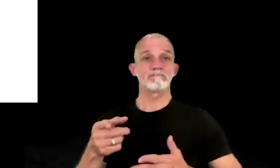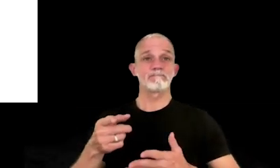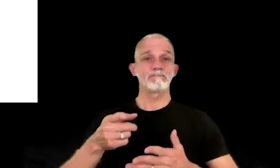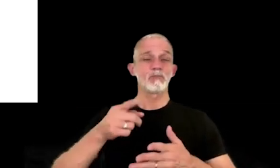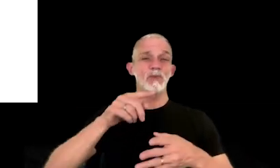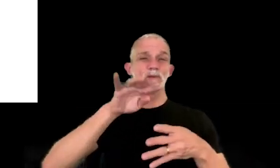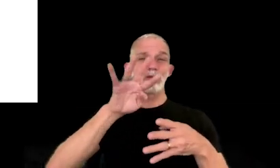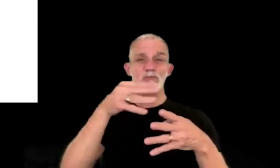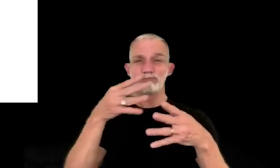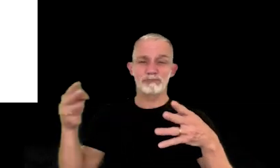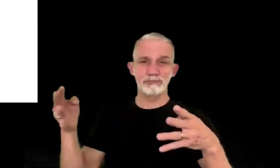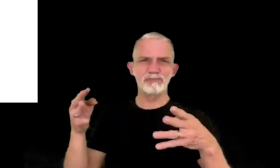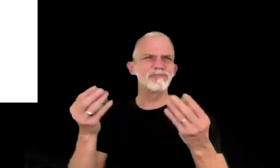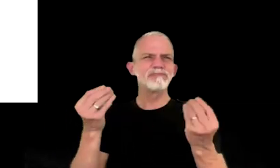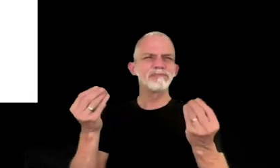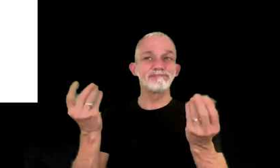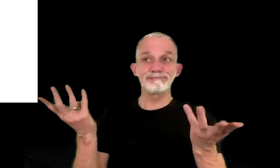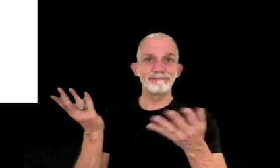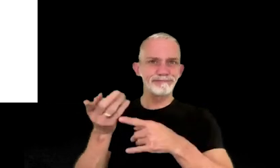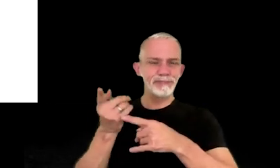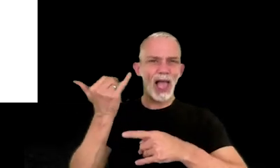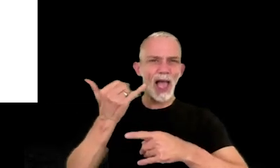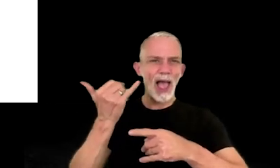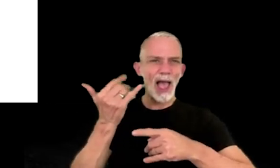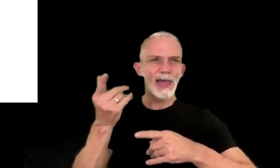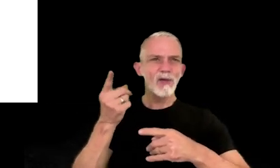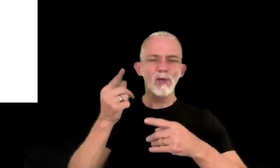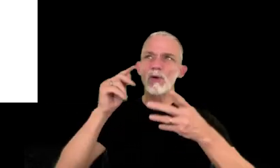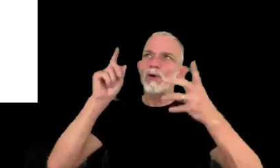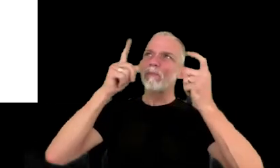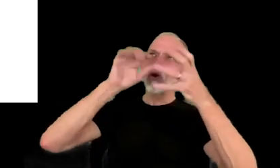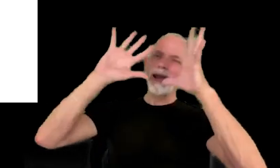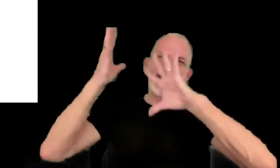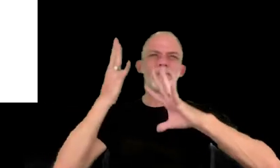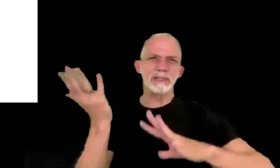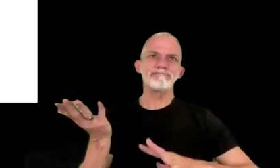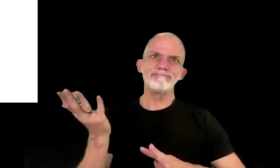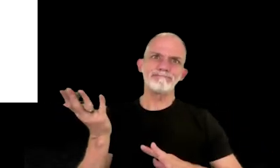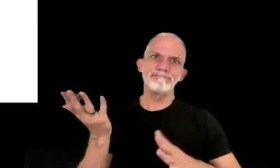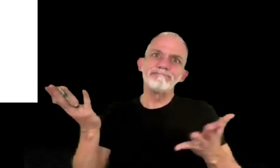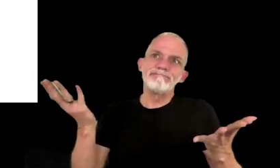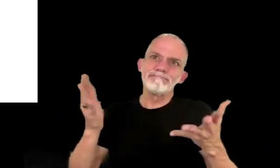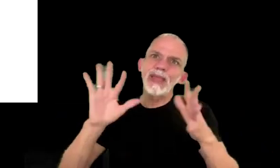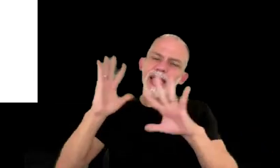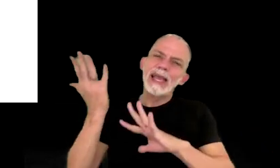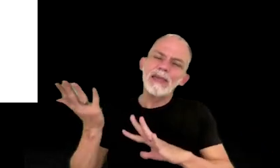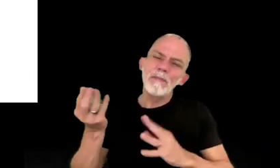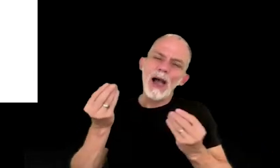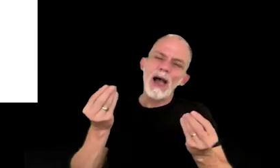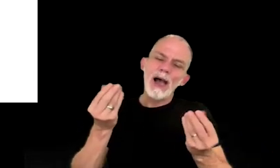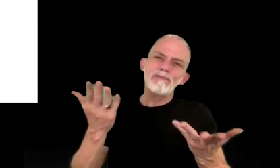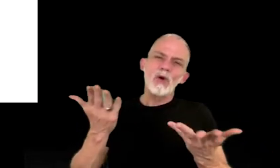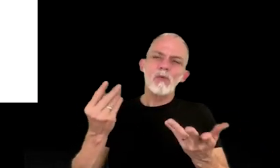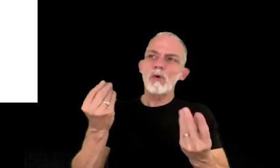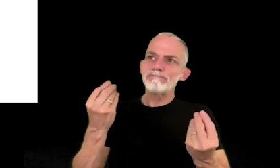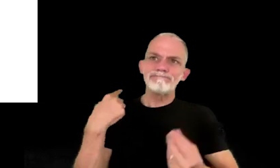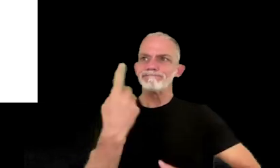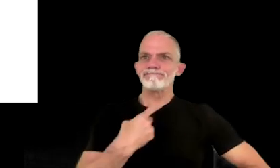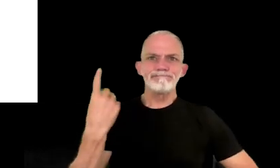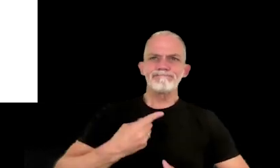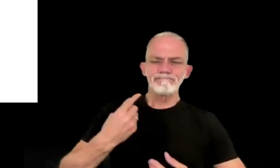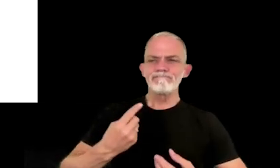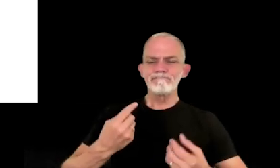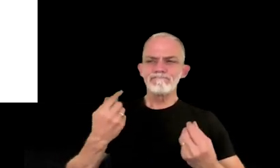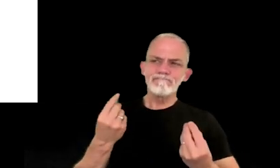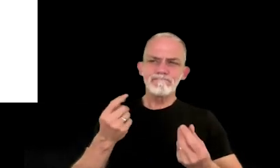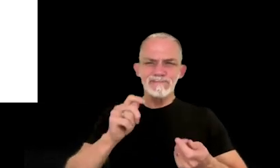Entonces, nos encontramos con esto, que hay una gran crisis climática y hay que ver cómo hacemos para llegar